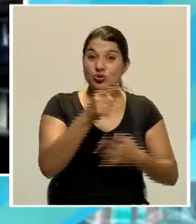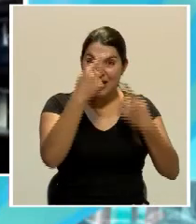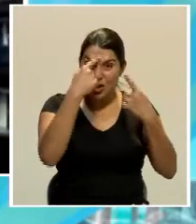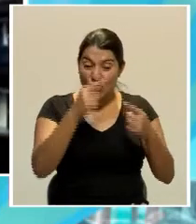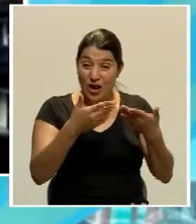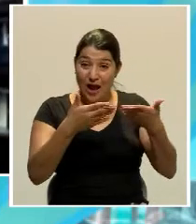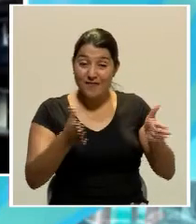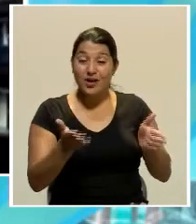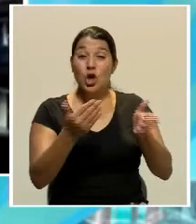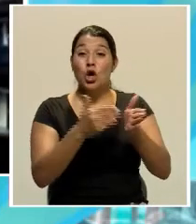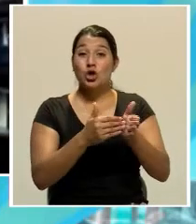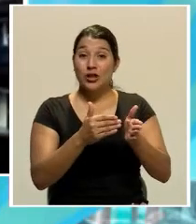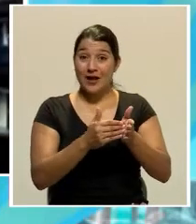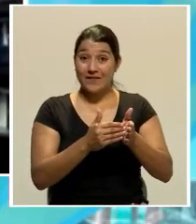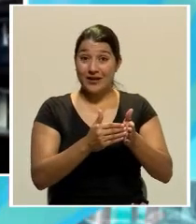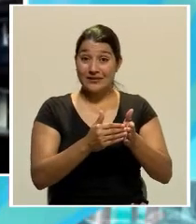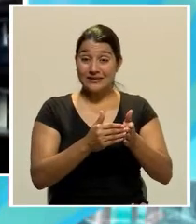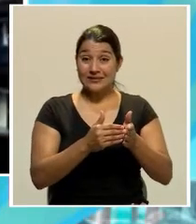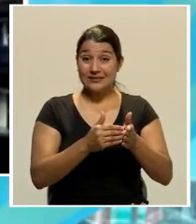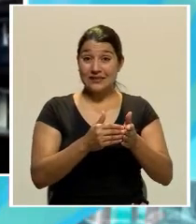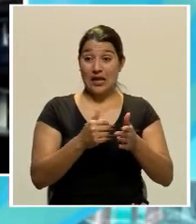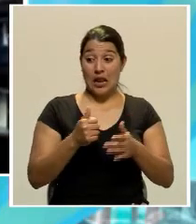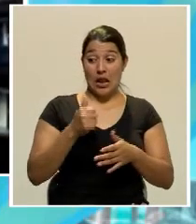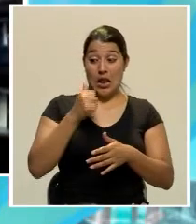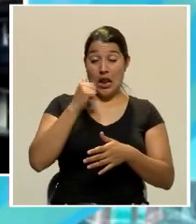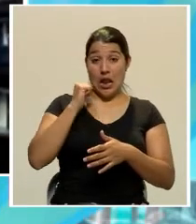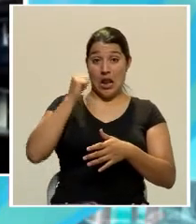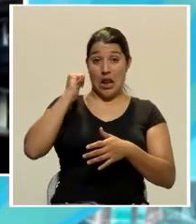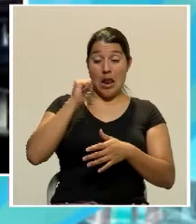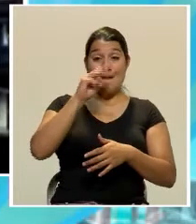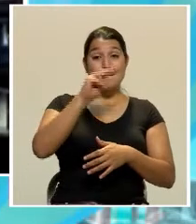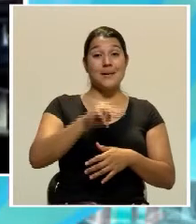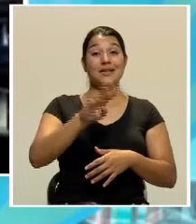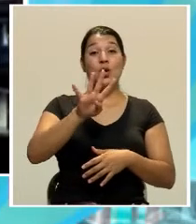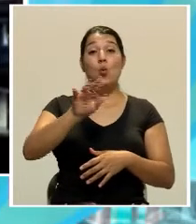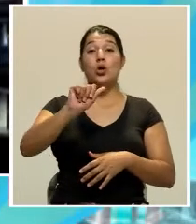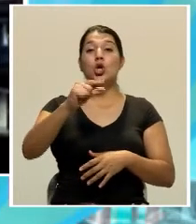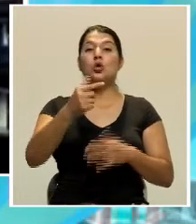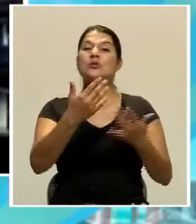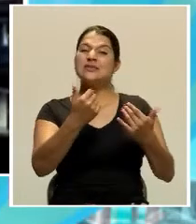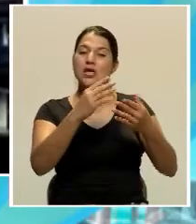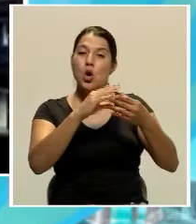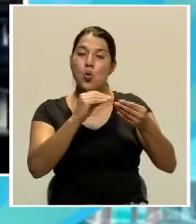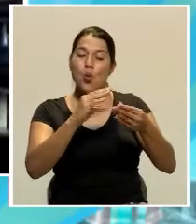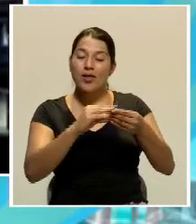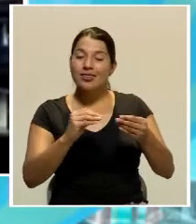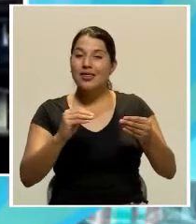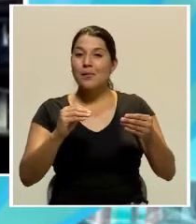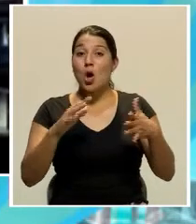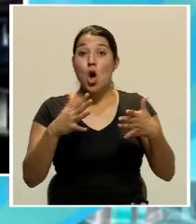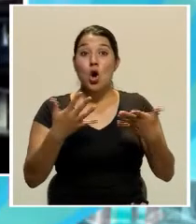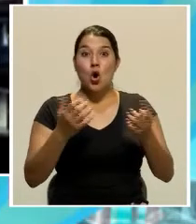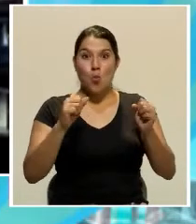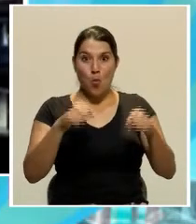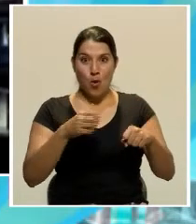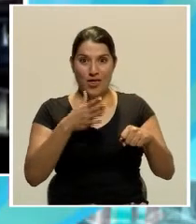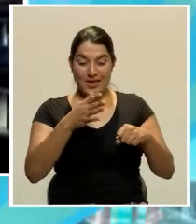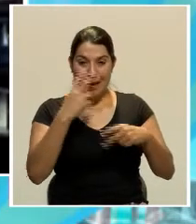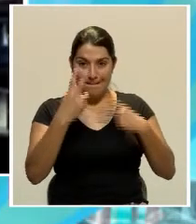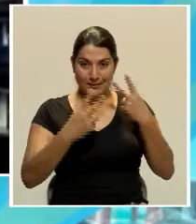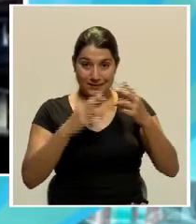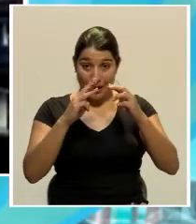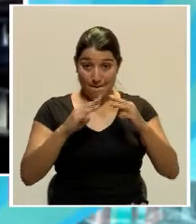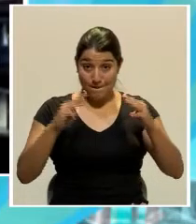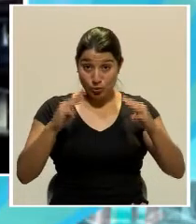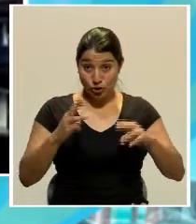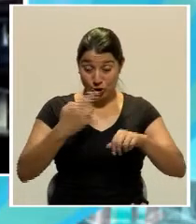reabrir las puertas este martes 4 de agosto. Cuéntenos un poco en qué condiciones se puede visitar el Museo